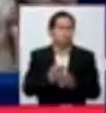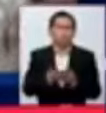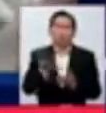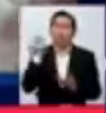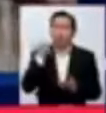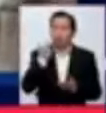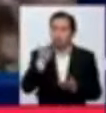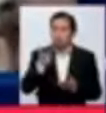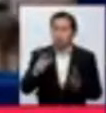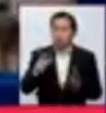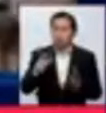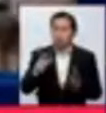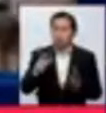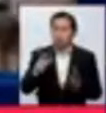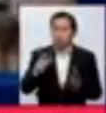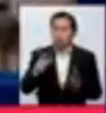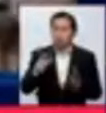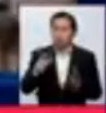señalado que ha cumplido todos los